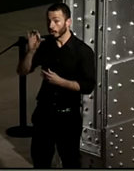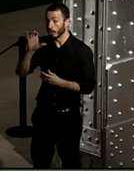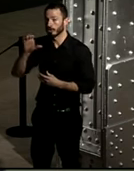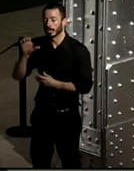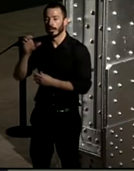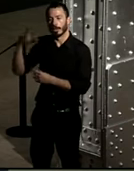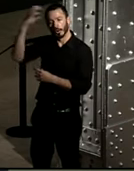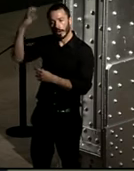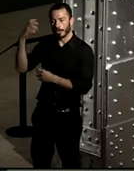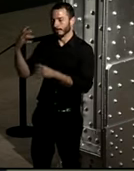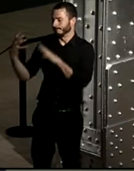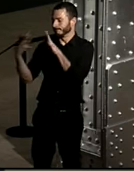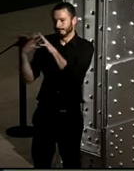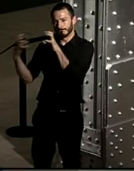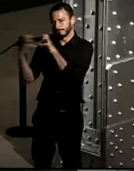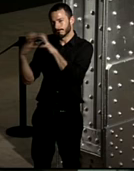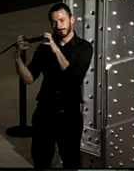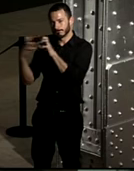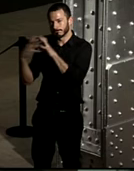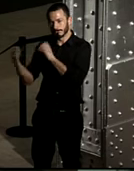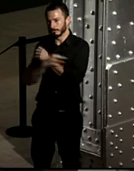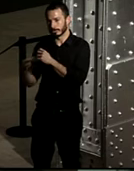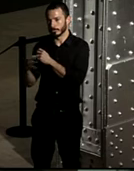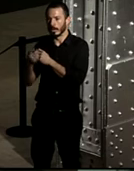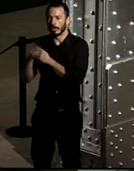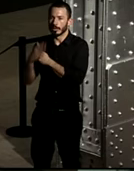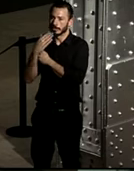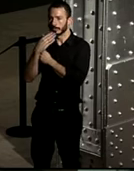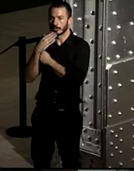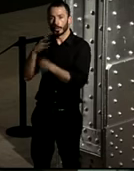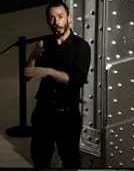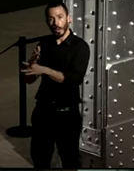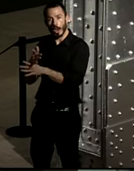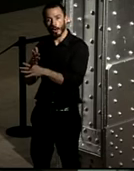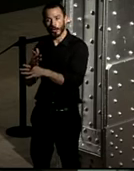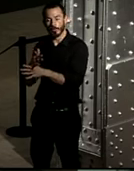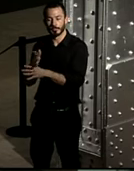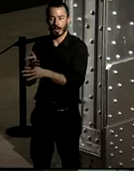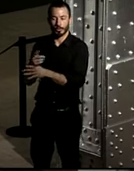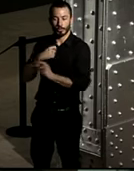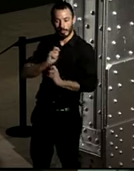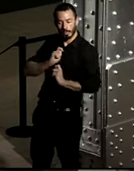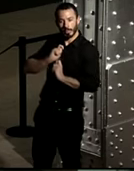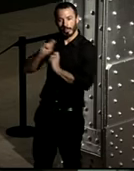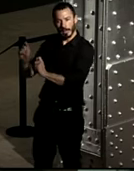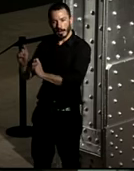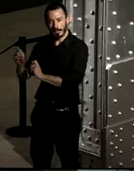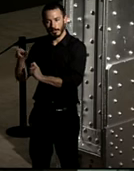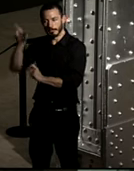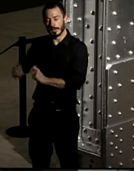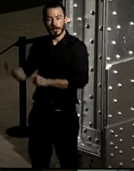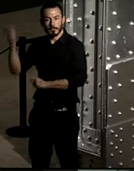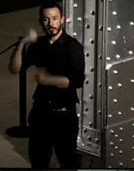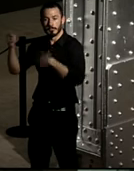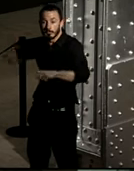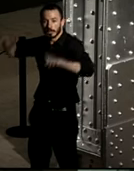siempre. Yo creo que también hay un lado de juego infantil. A José nunca le habían ofrecido un malo con escopeta y con fusco y corriendo